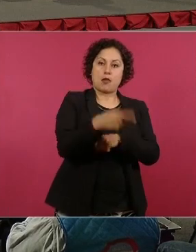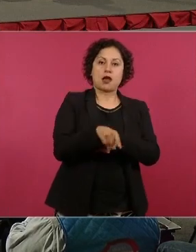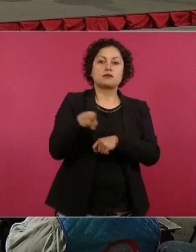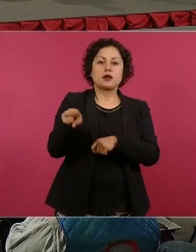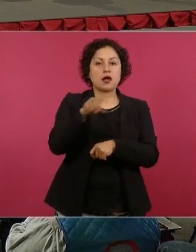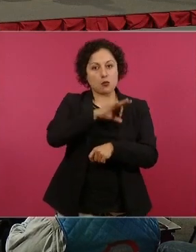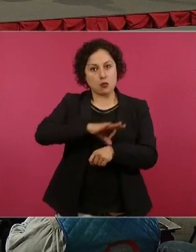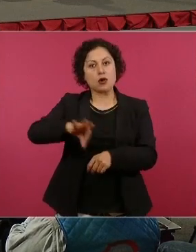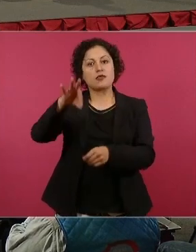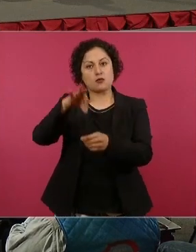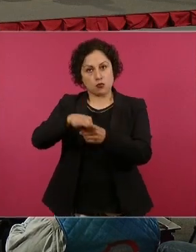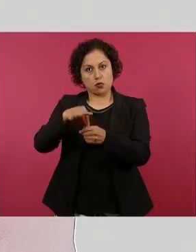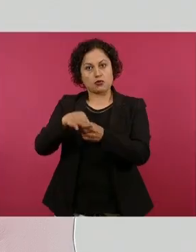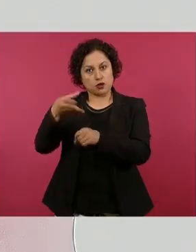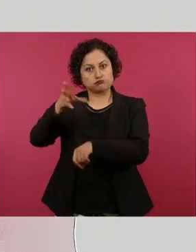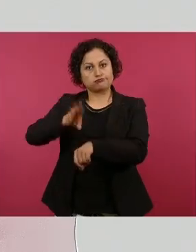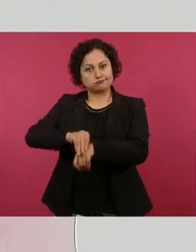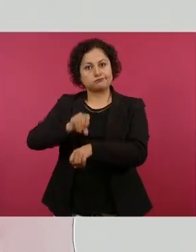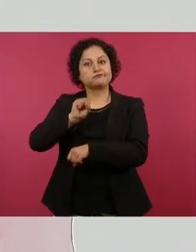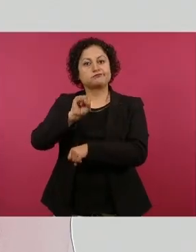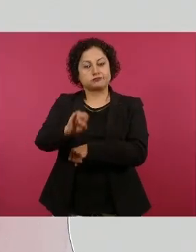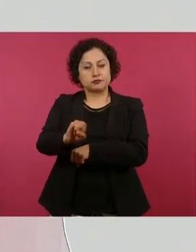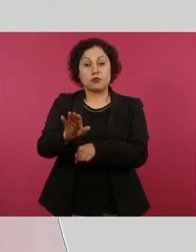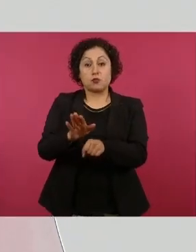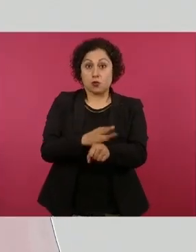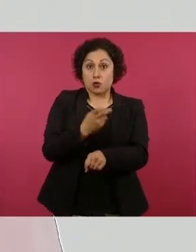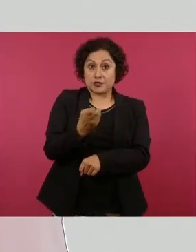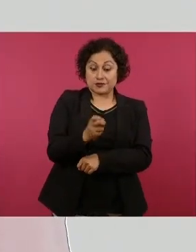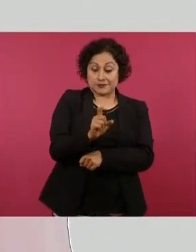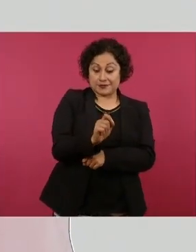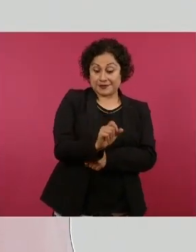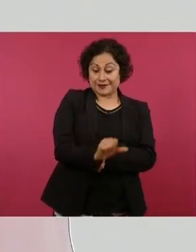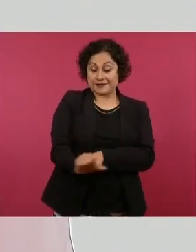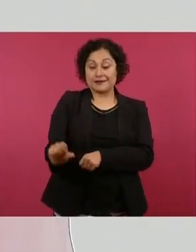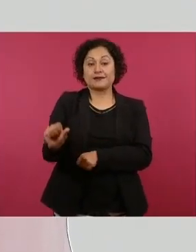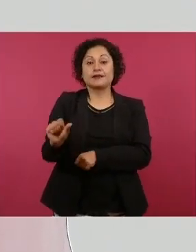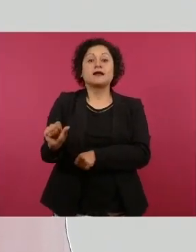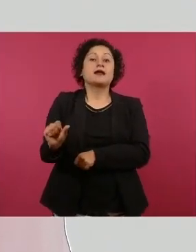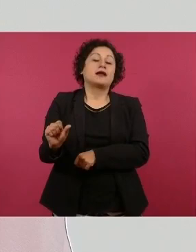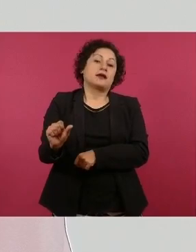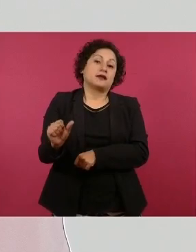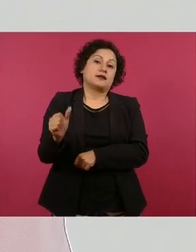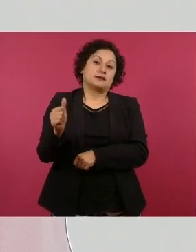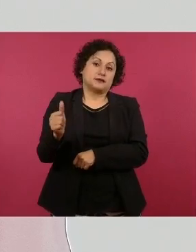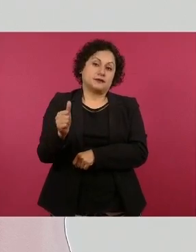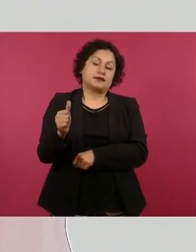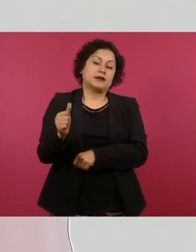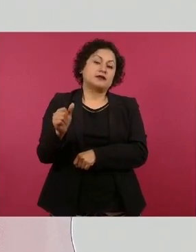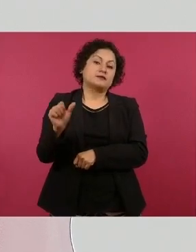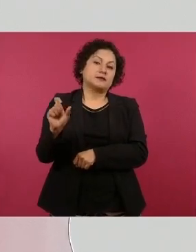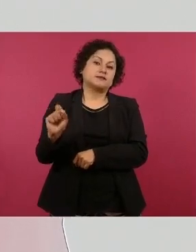ello, del 6 al 20 de mayo se llevará a cabo la jornada electoral al interior de